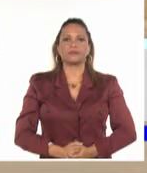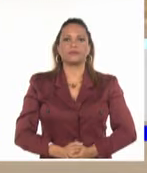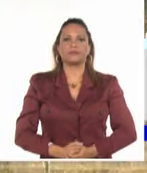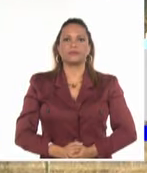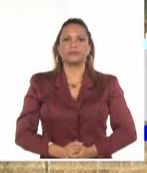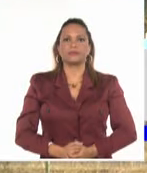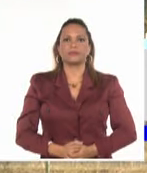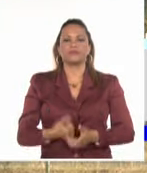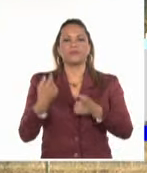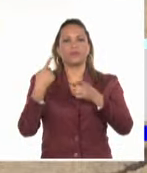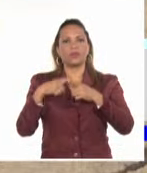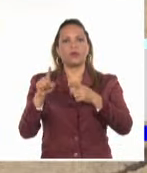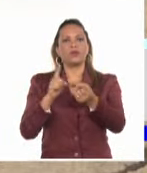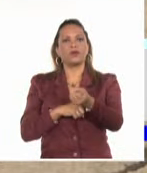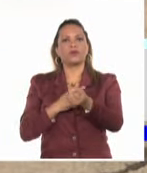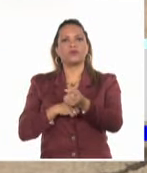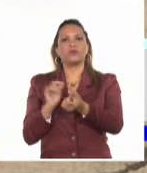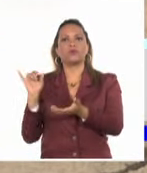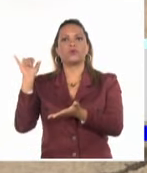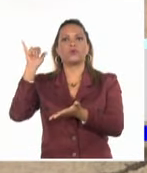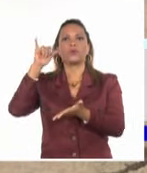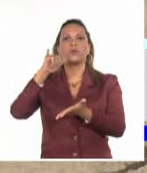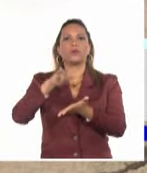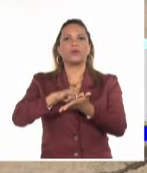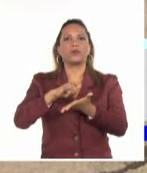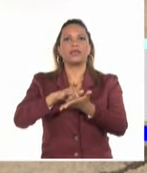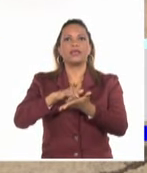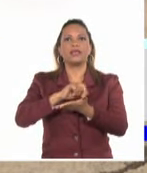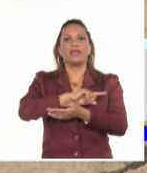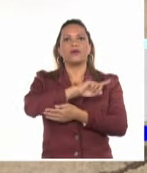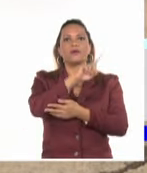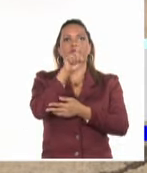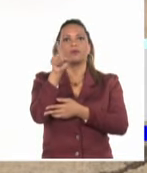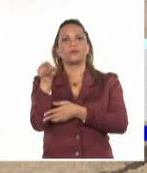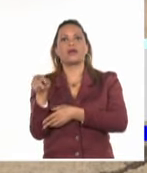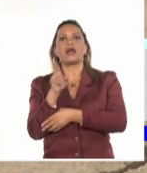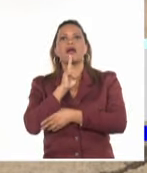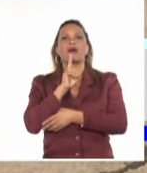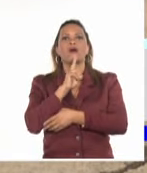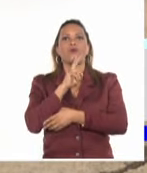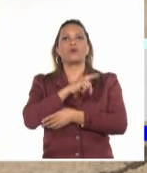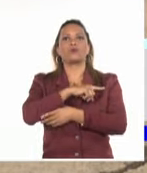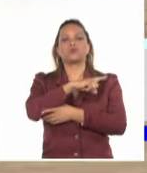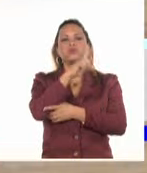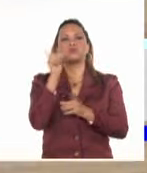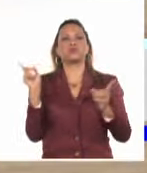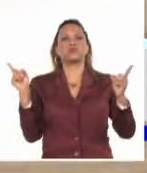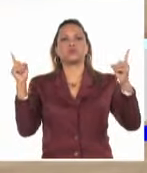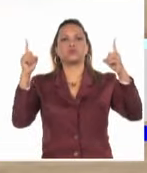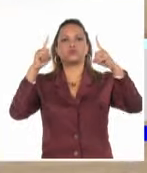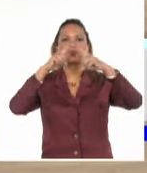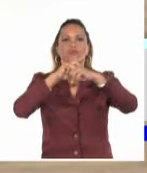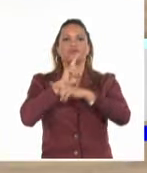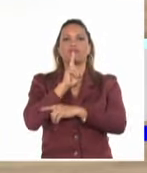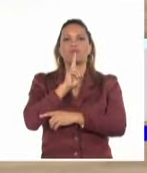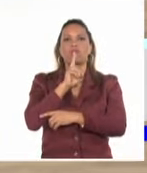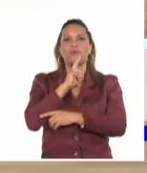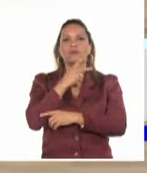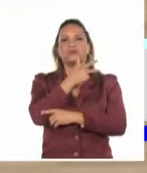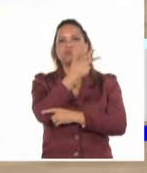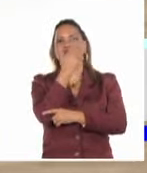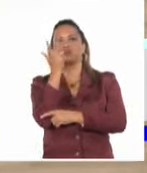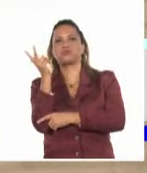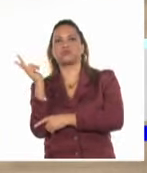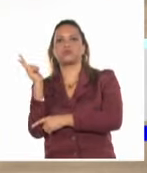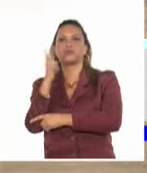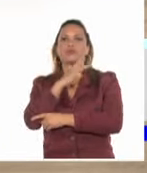Otra tradición aeronáutica, el arco de agua, congratuló la llegada. El viaje de regreso desde